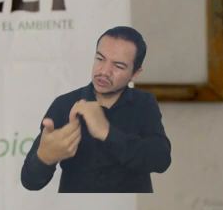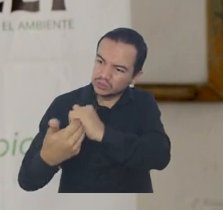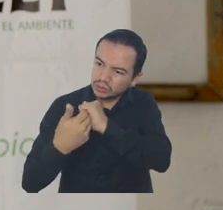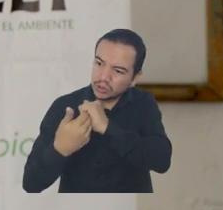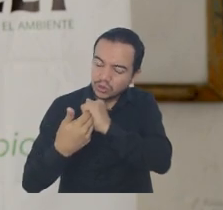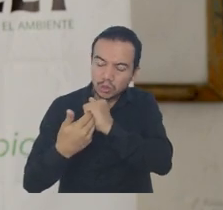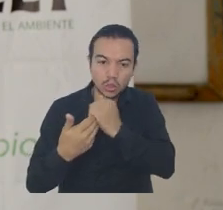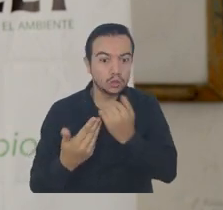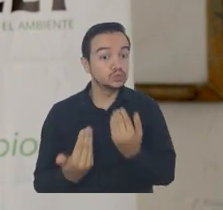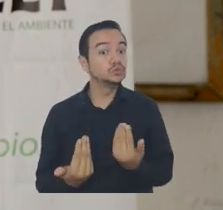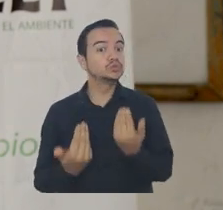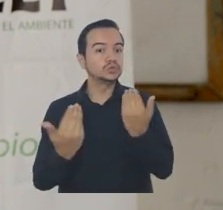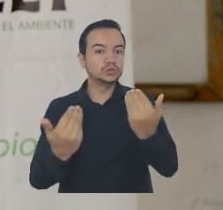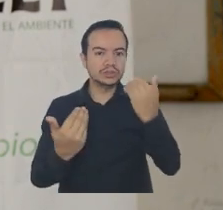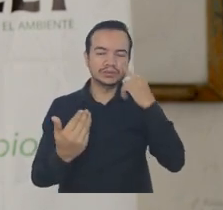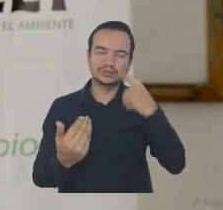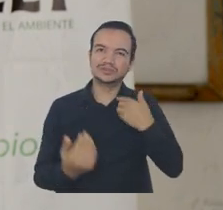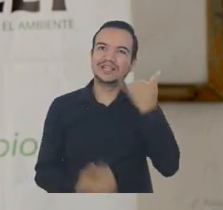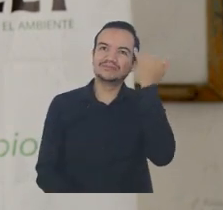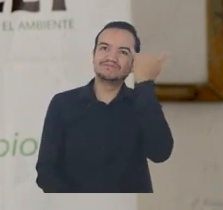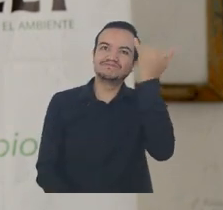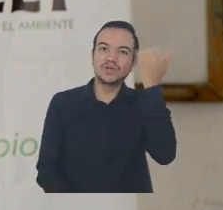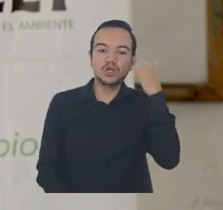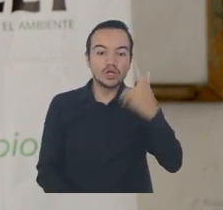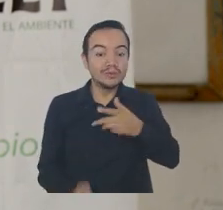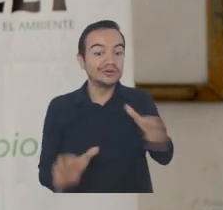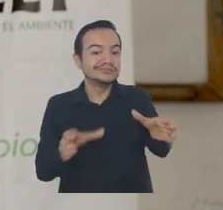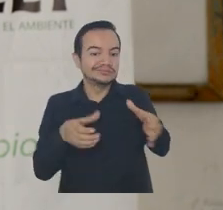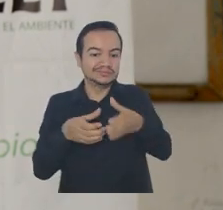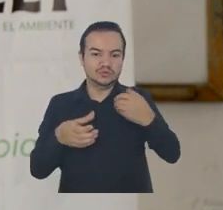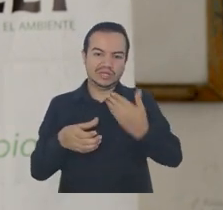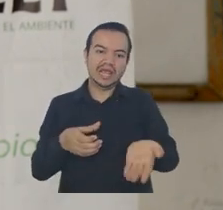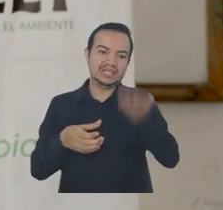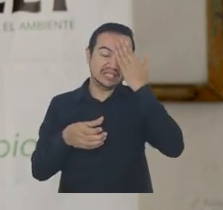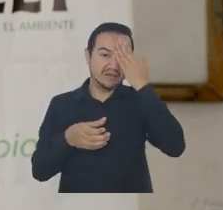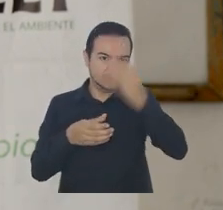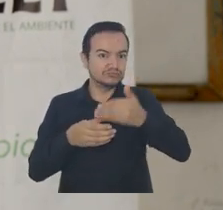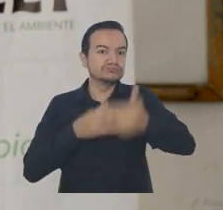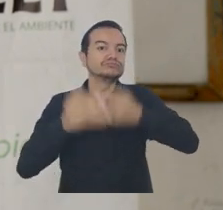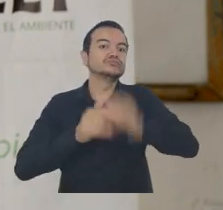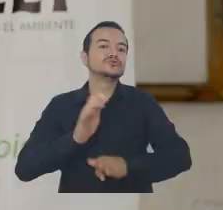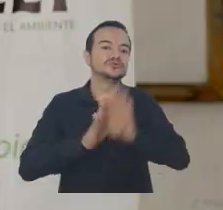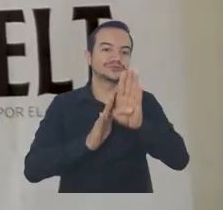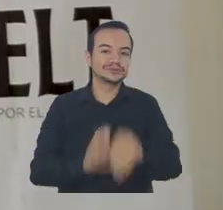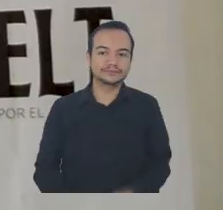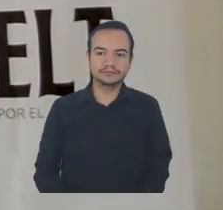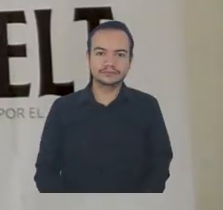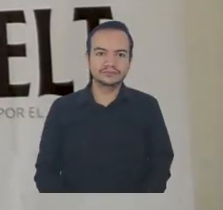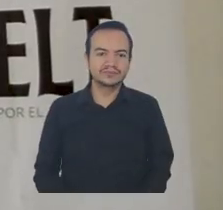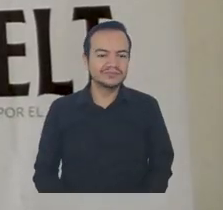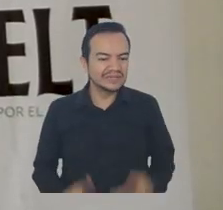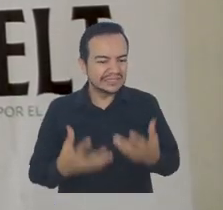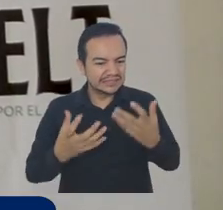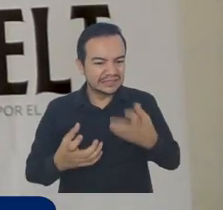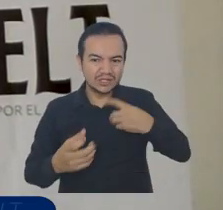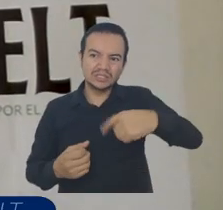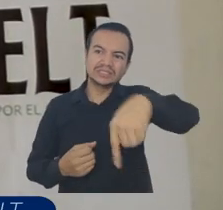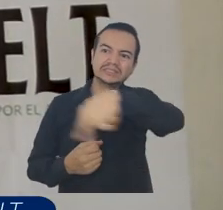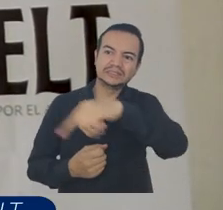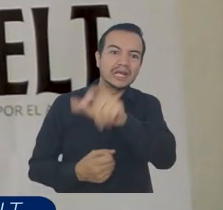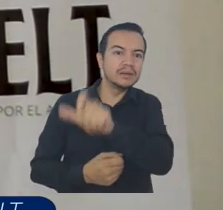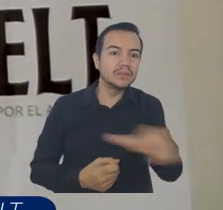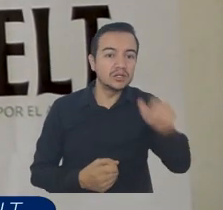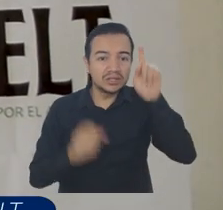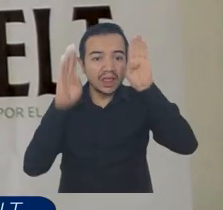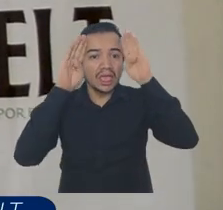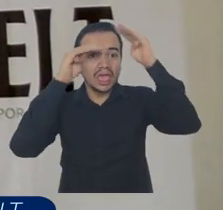que nos han servido muchísimo para llevar un poco más allá ese conocimiento que ya teníamos. Lo que queremos es como cambiar esa